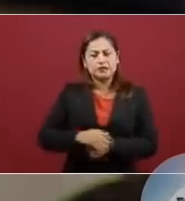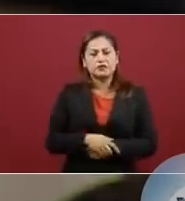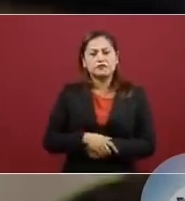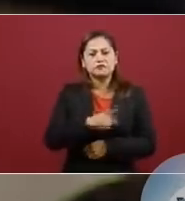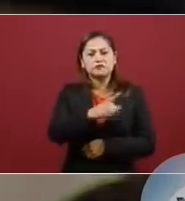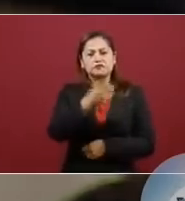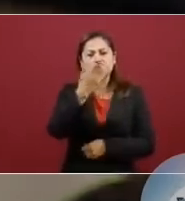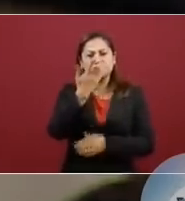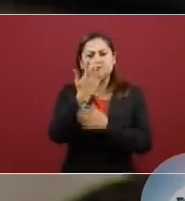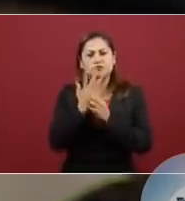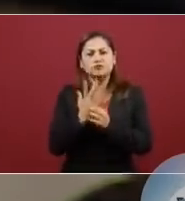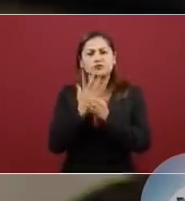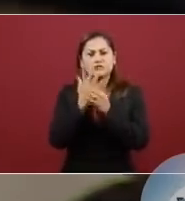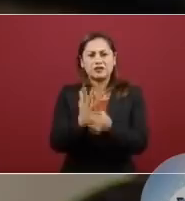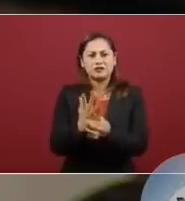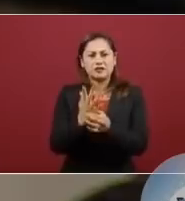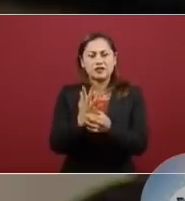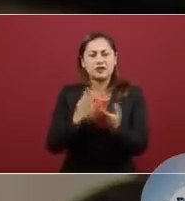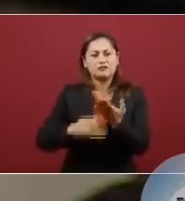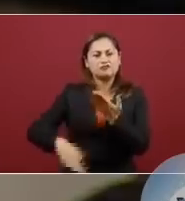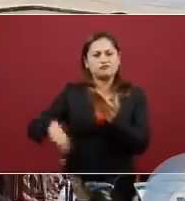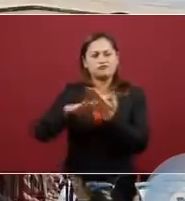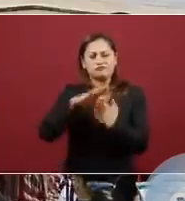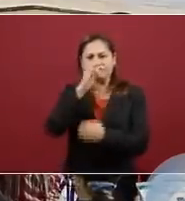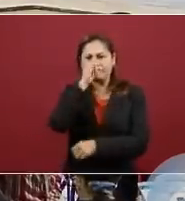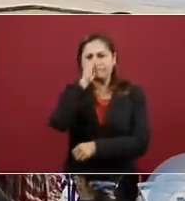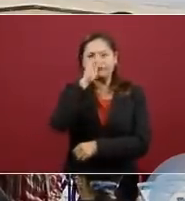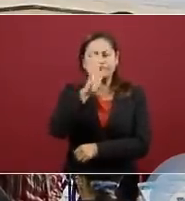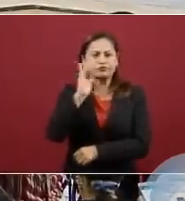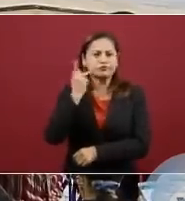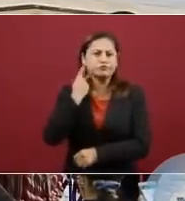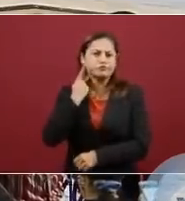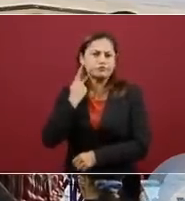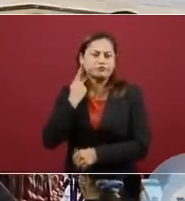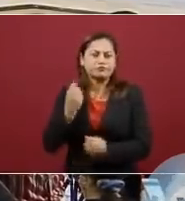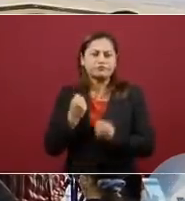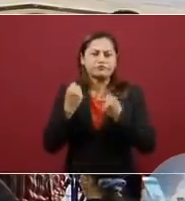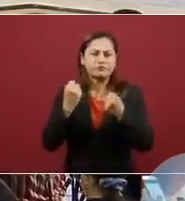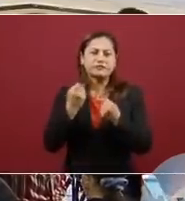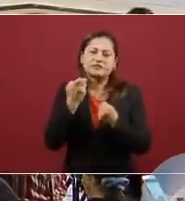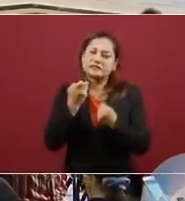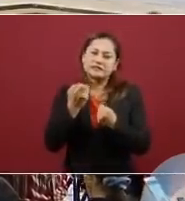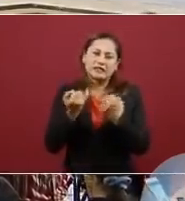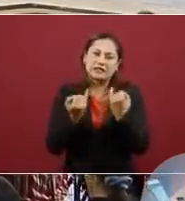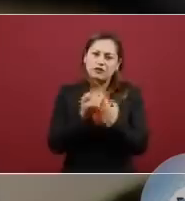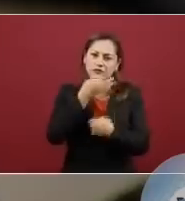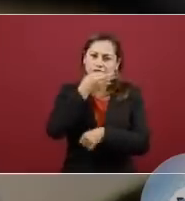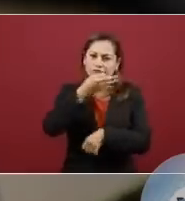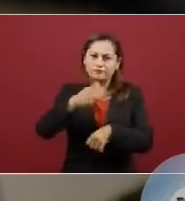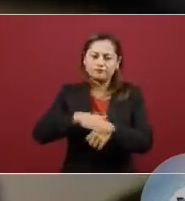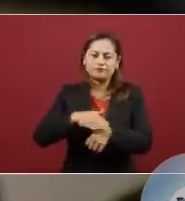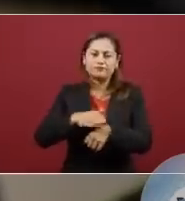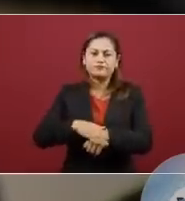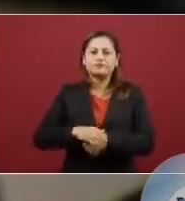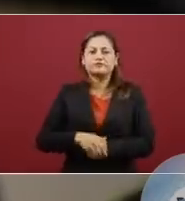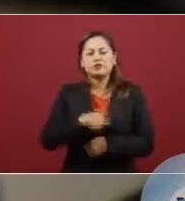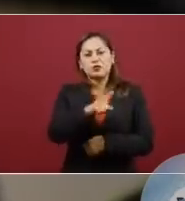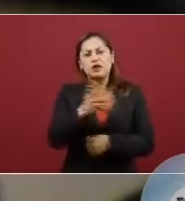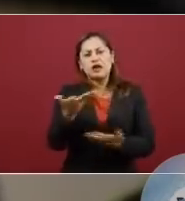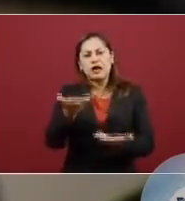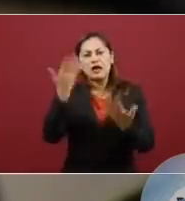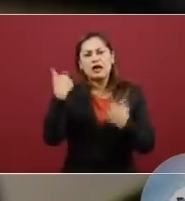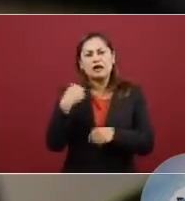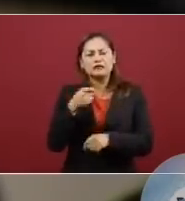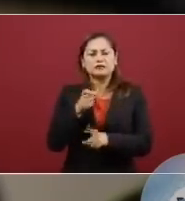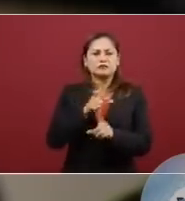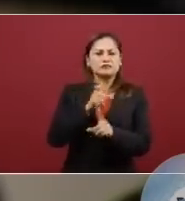desde el poder es una amenaza. La recurrencia de llamar a la prensa que es crítica de usted como fifí o